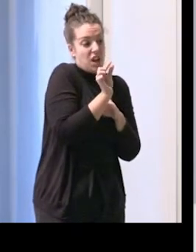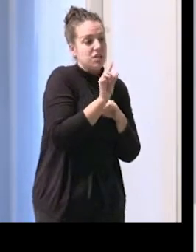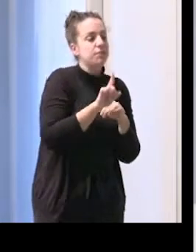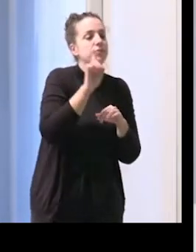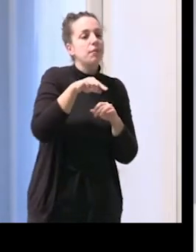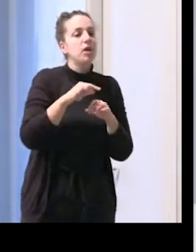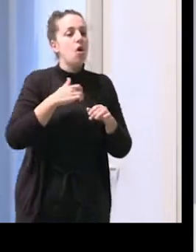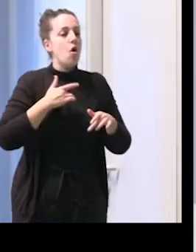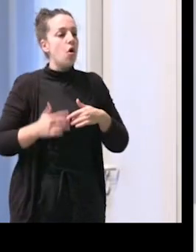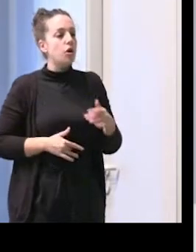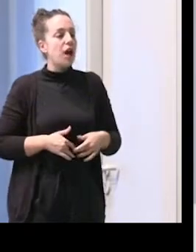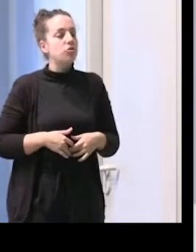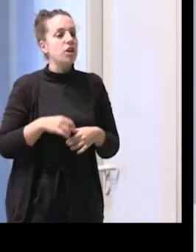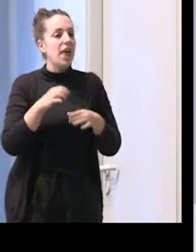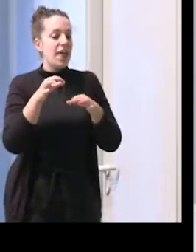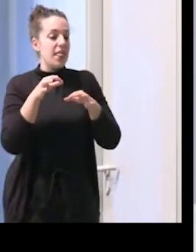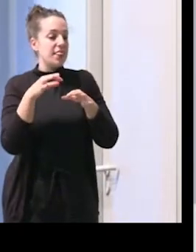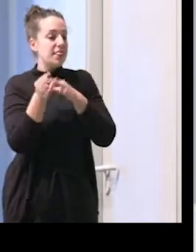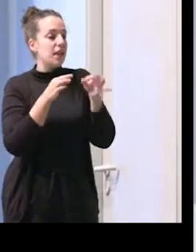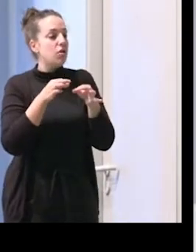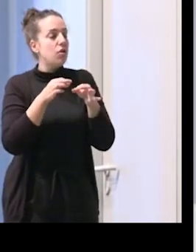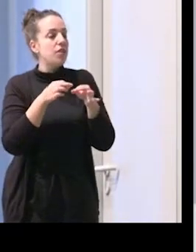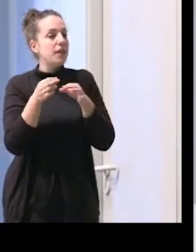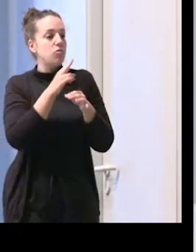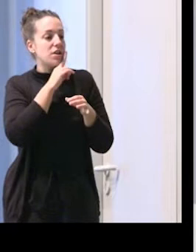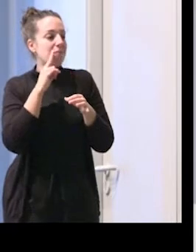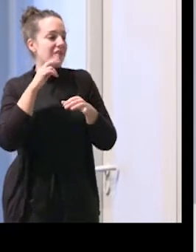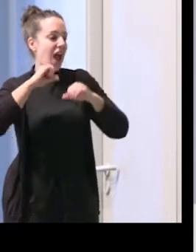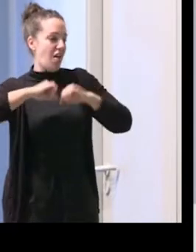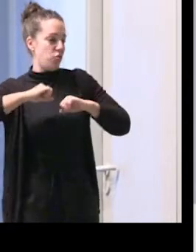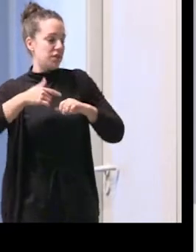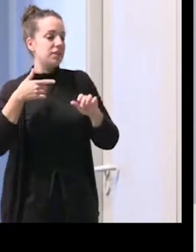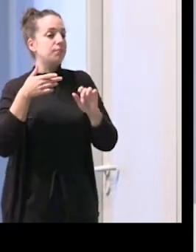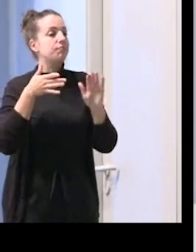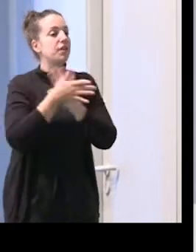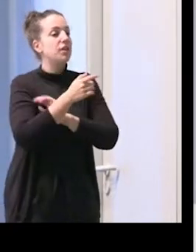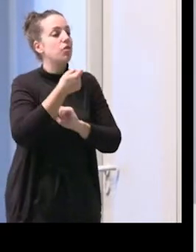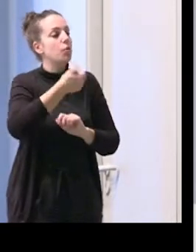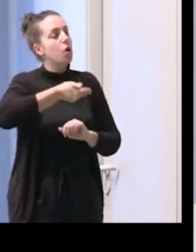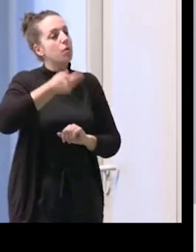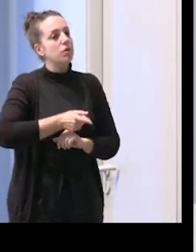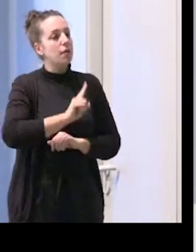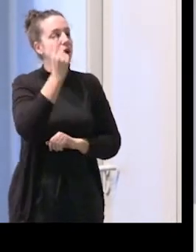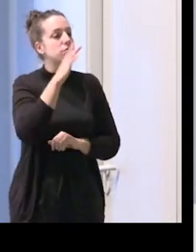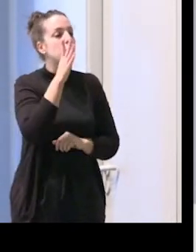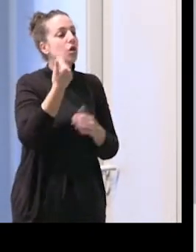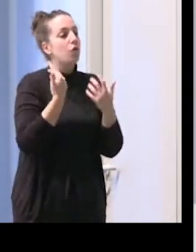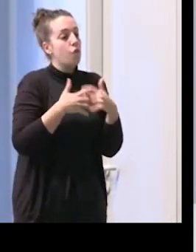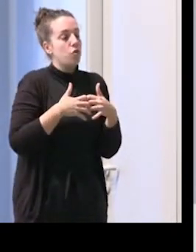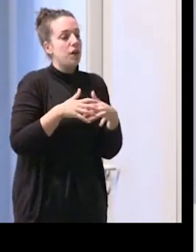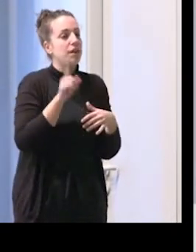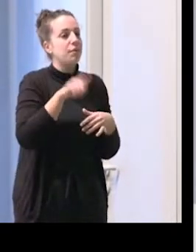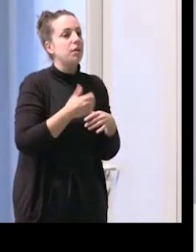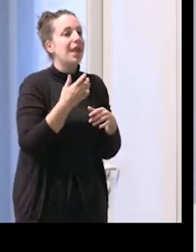órganos, se las considera células madres adultas. Una definición que tiene un poquito más de importancia funcional es según el tejido